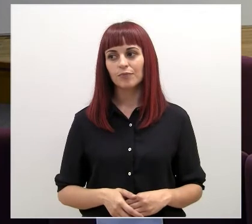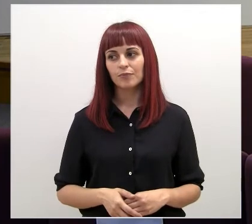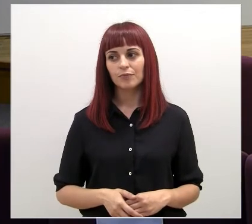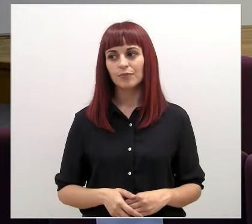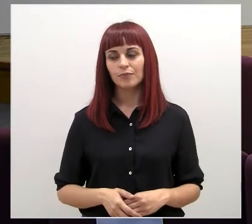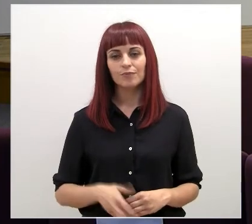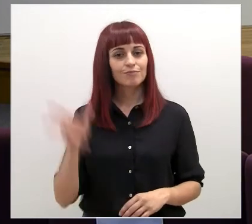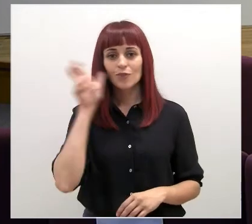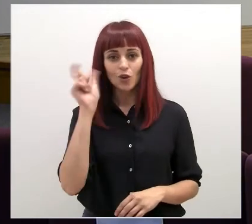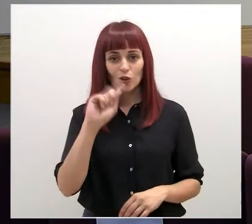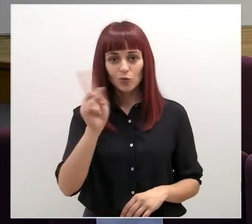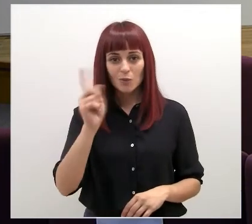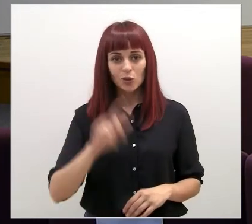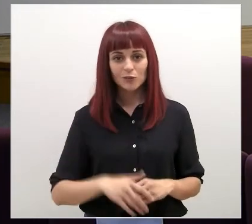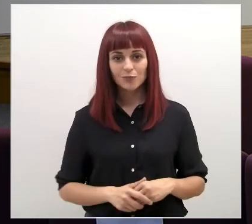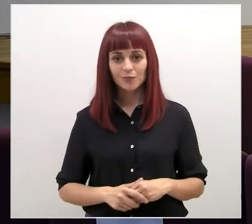Baldo, ¿no te escuchamos?